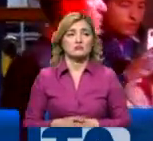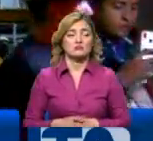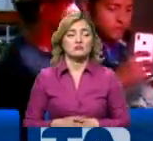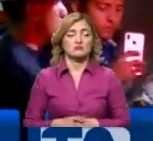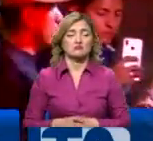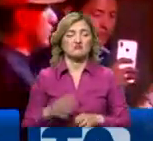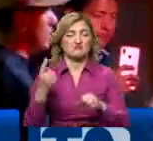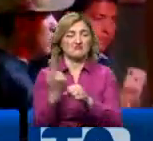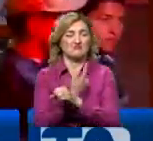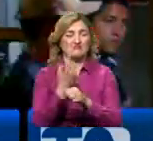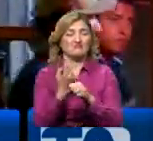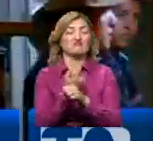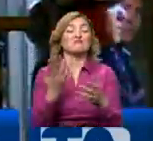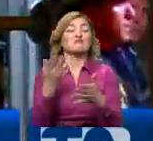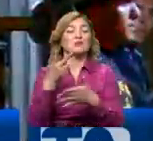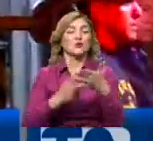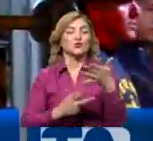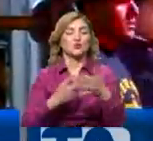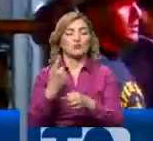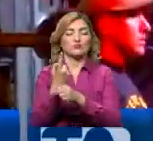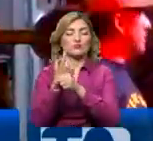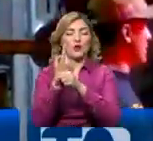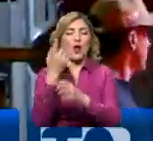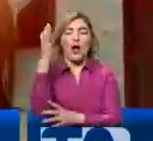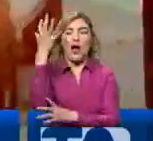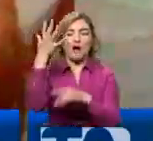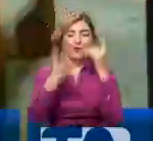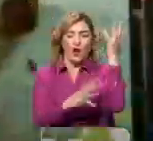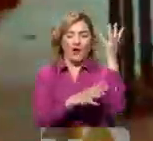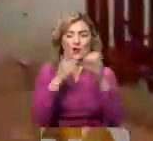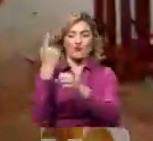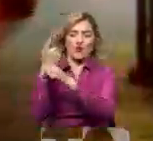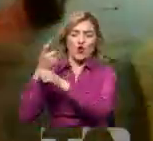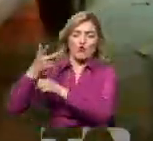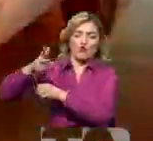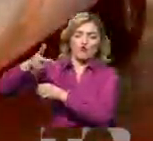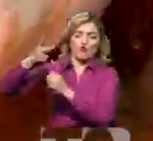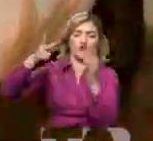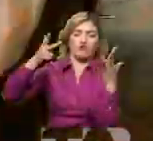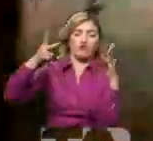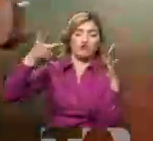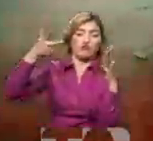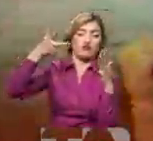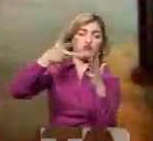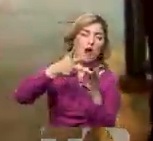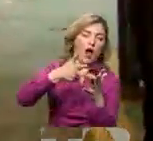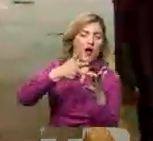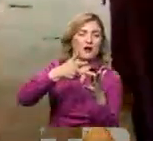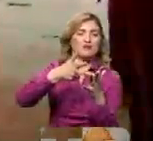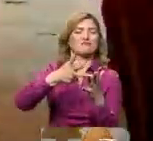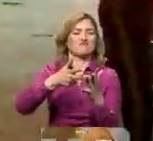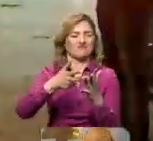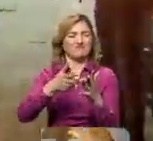presume que el helicóptero se estrelló con los árboles de la isla Santay. El helicóptero que ofrece servicios de traslado tenía